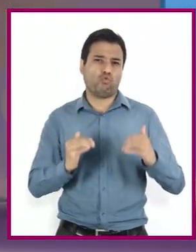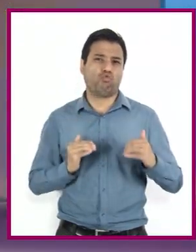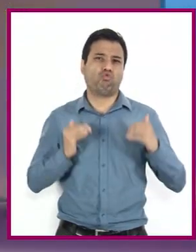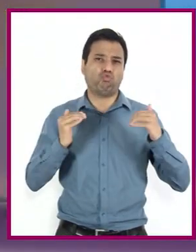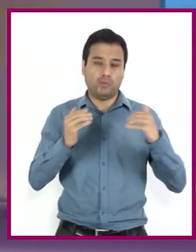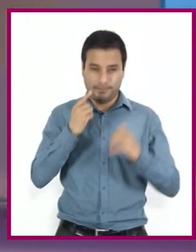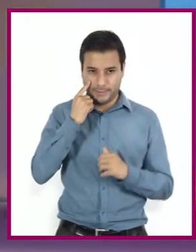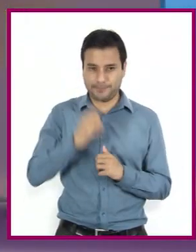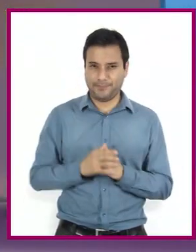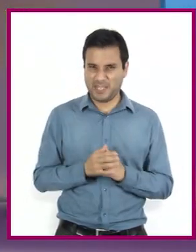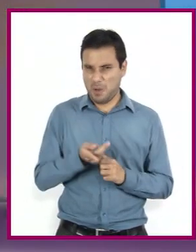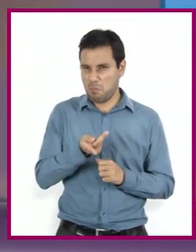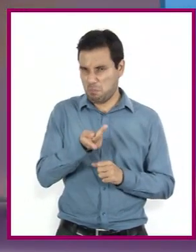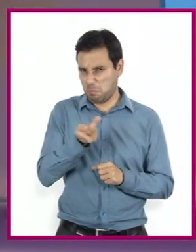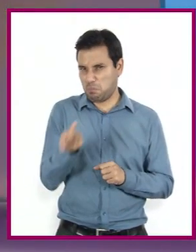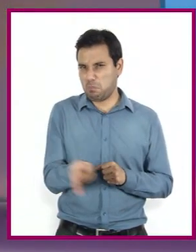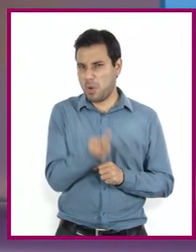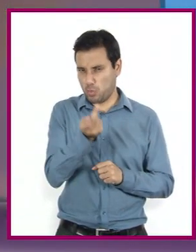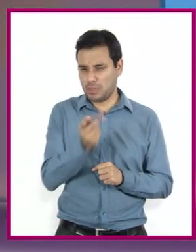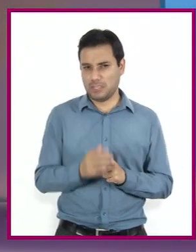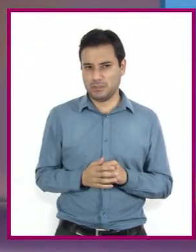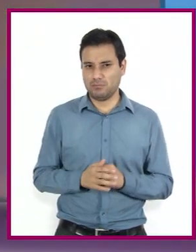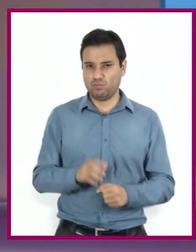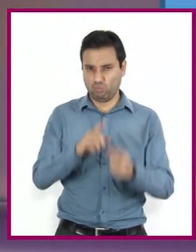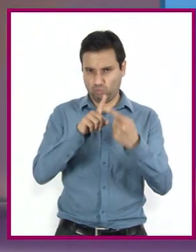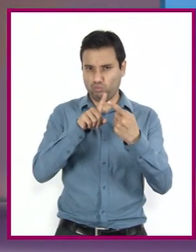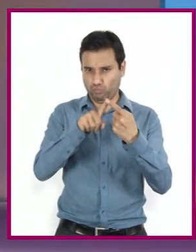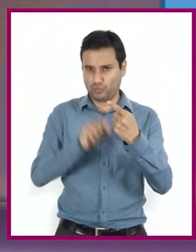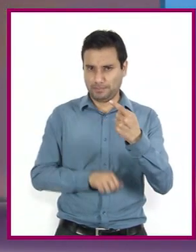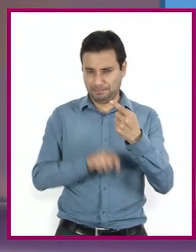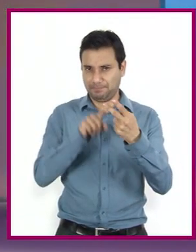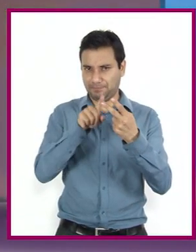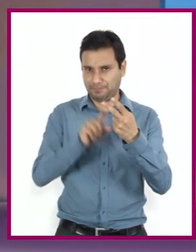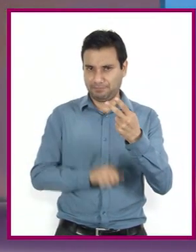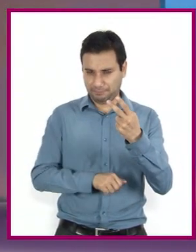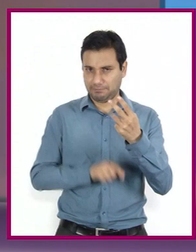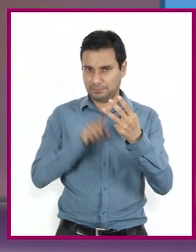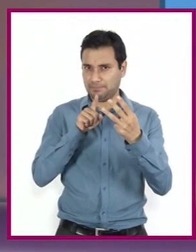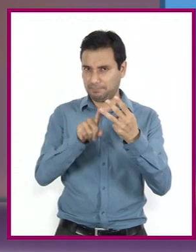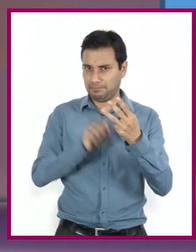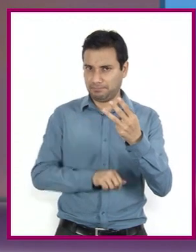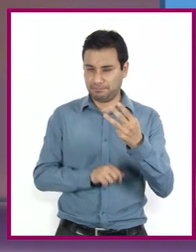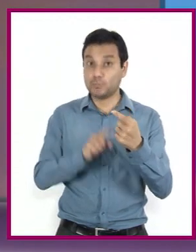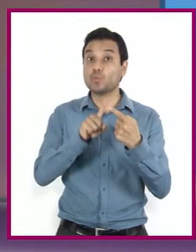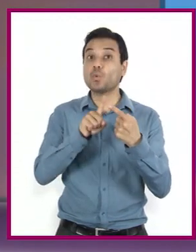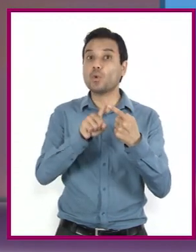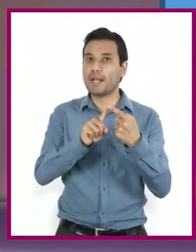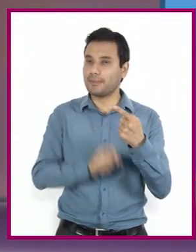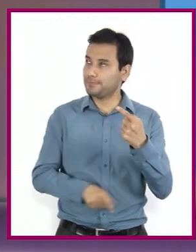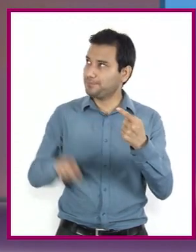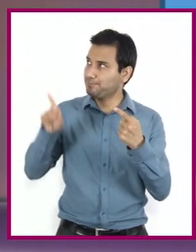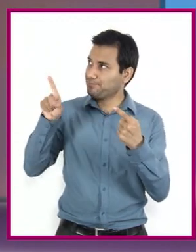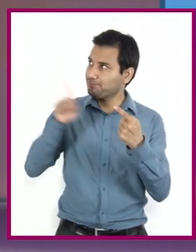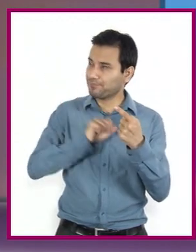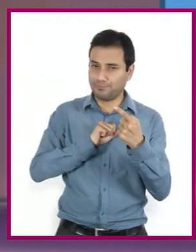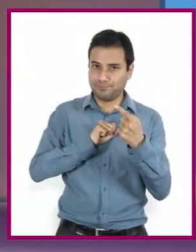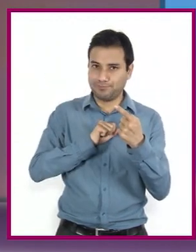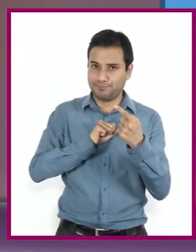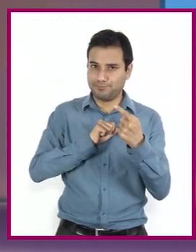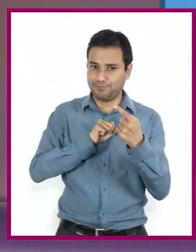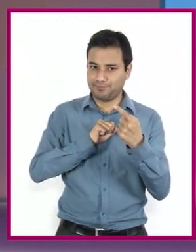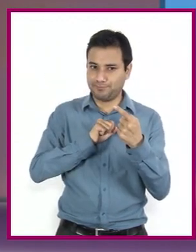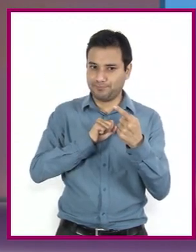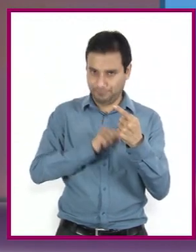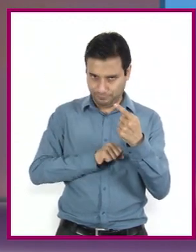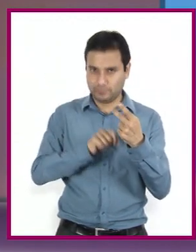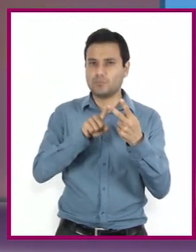siguientes preguntas, ¿qué institución se ha encargado de organizar las elecciones de los representantes populares? ¿Cuáles han